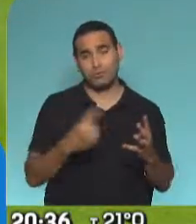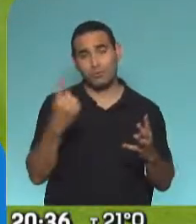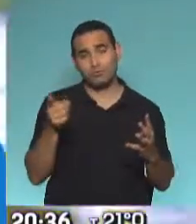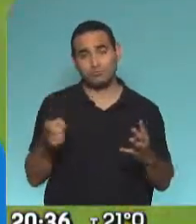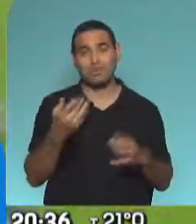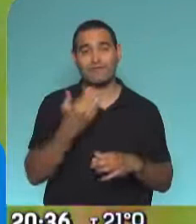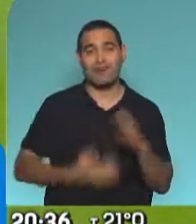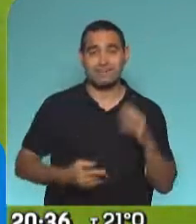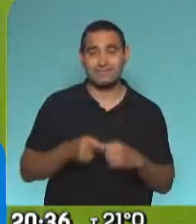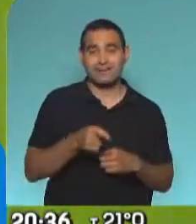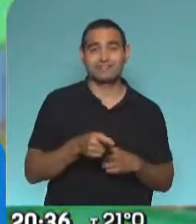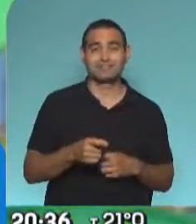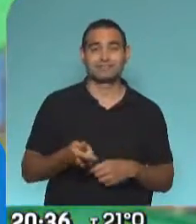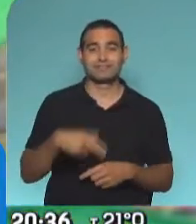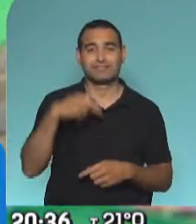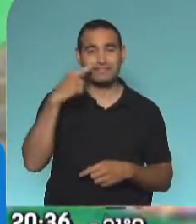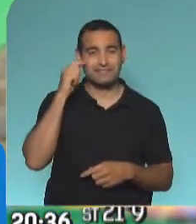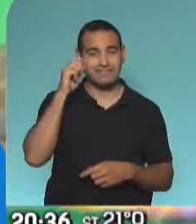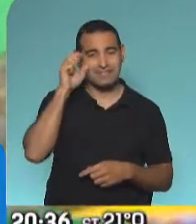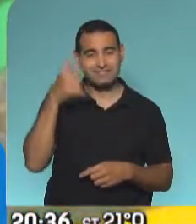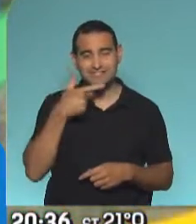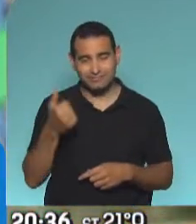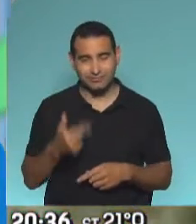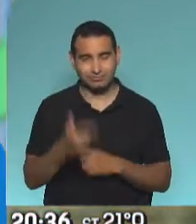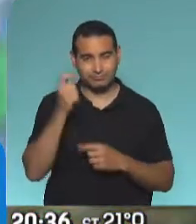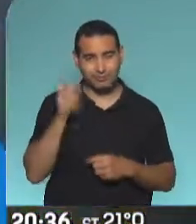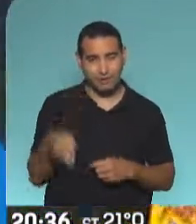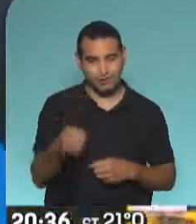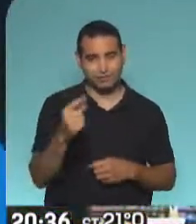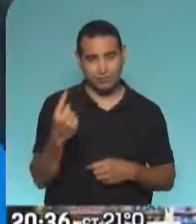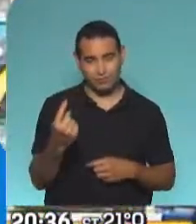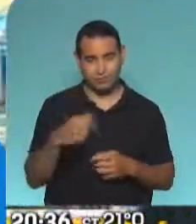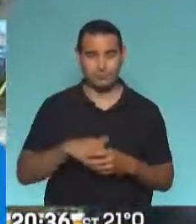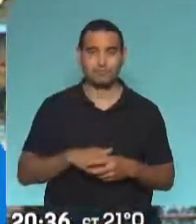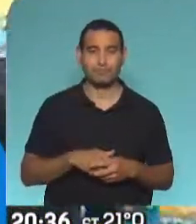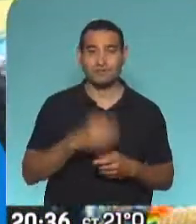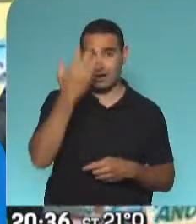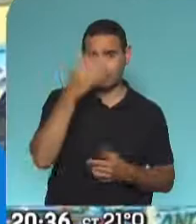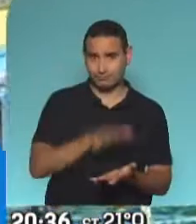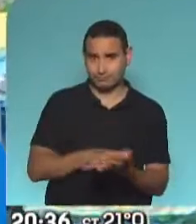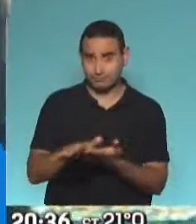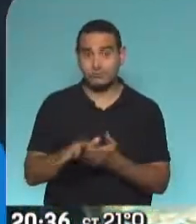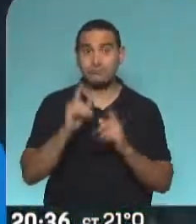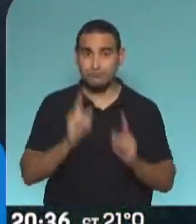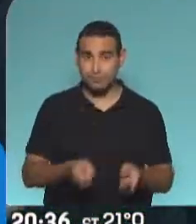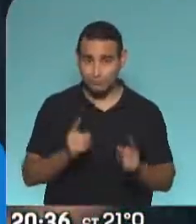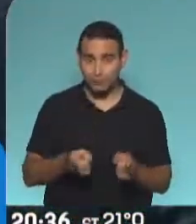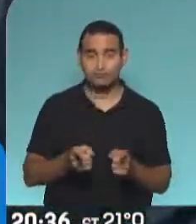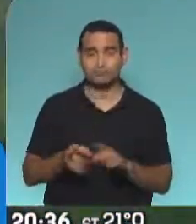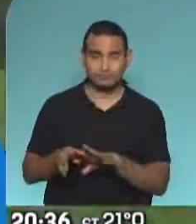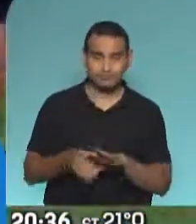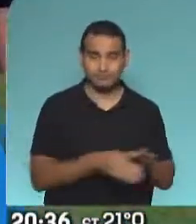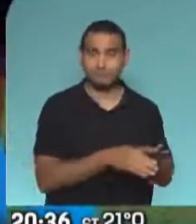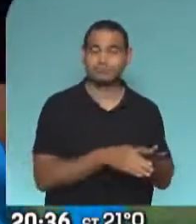error. Iñiguez, el descuento para Aldo Civi. Gran goleada de San Lorenzo. Y si hablamos de goleadas, nos vamos a lo